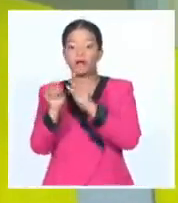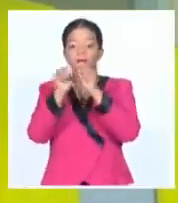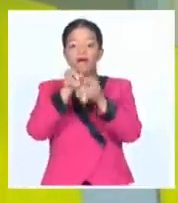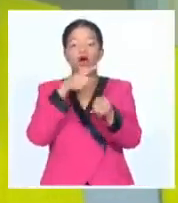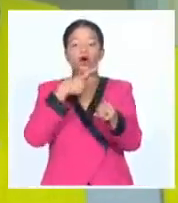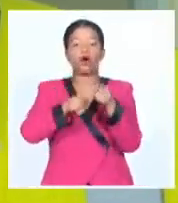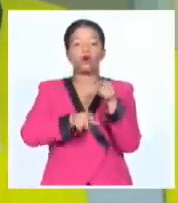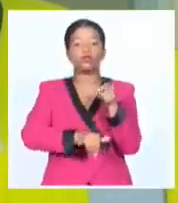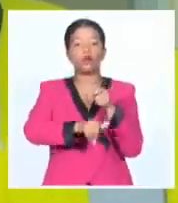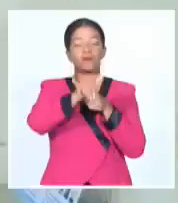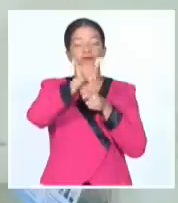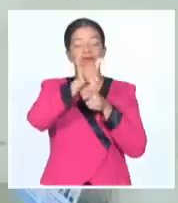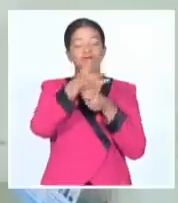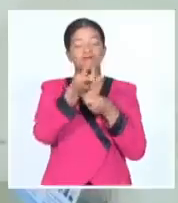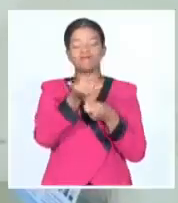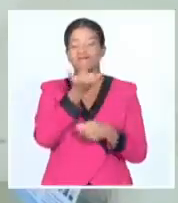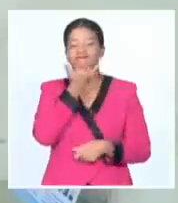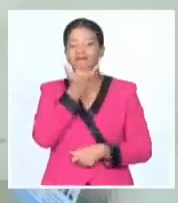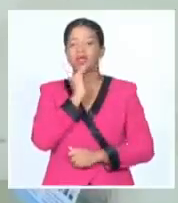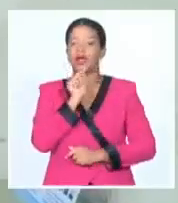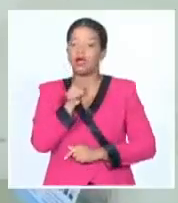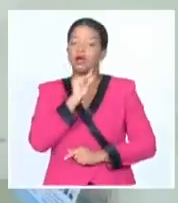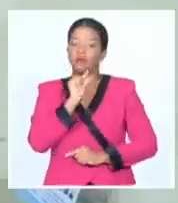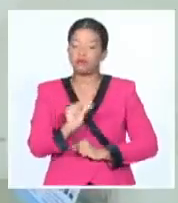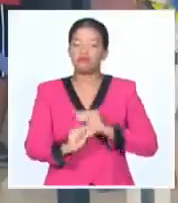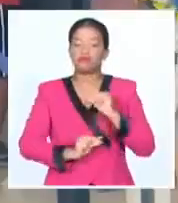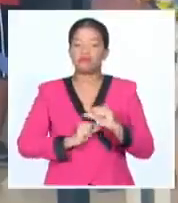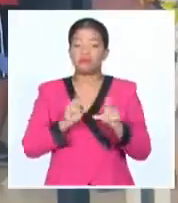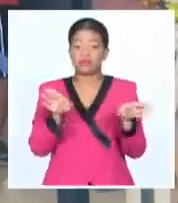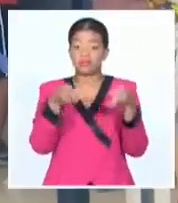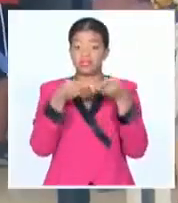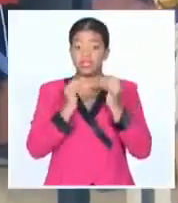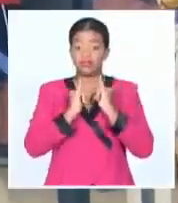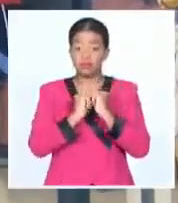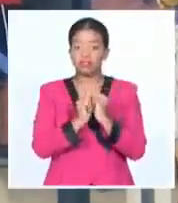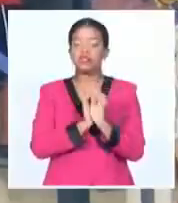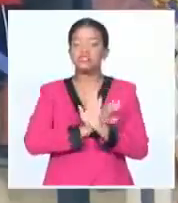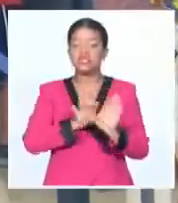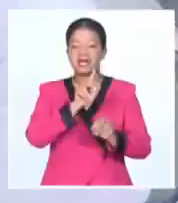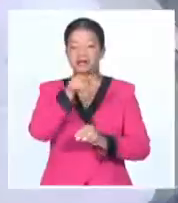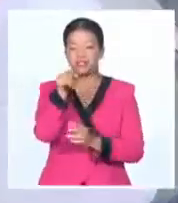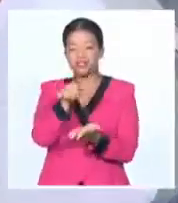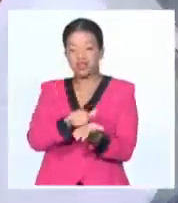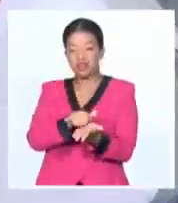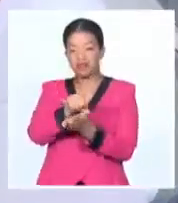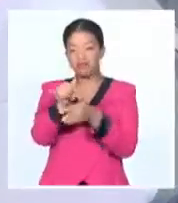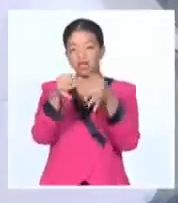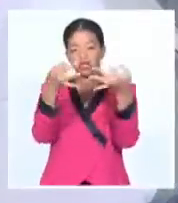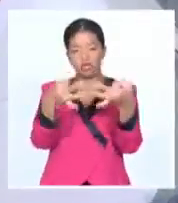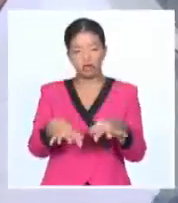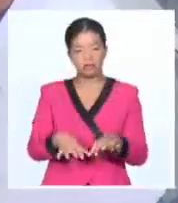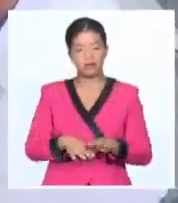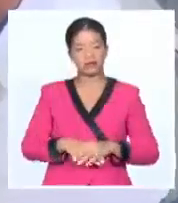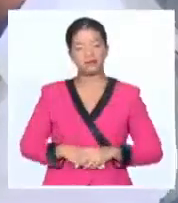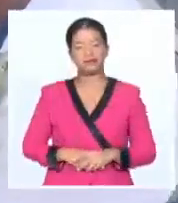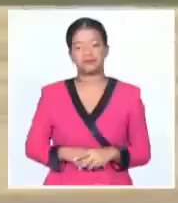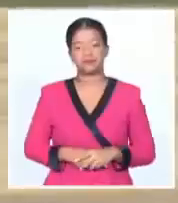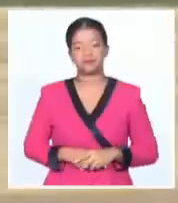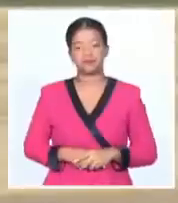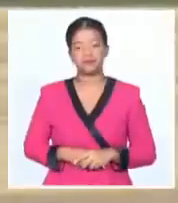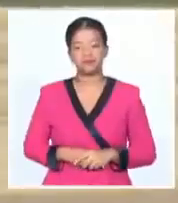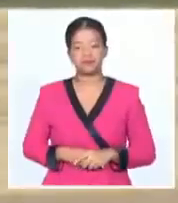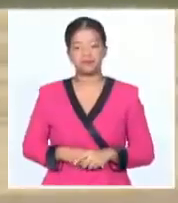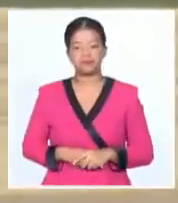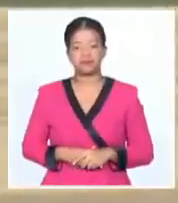que lo hacen gradualmente. Al cierre de esta información, ya viajarían los pasajeros del percance con destino Montreal. Desde